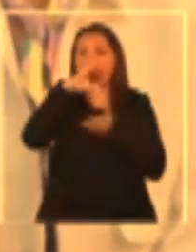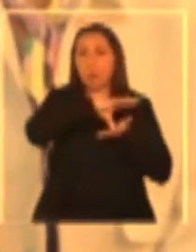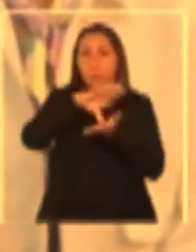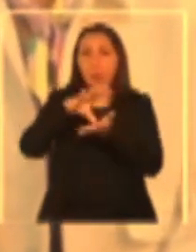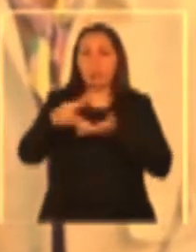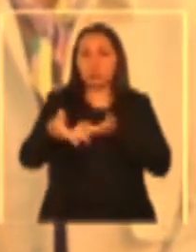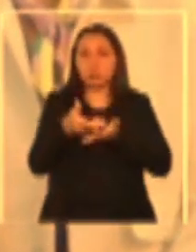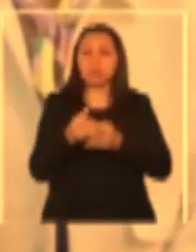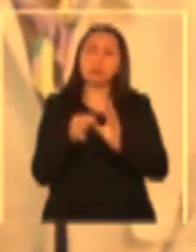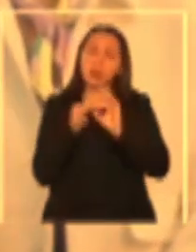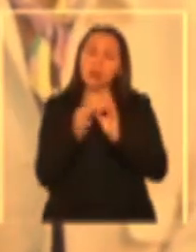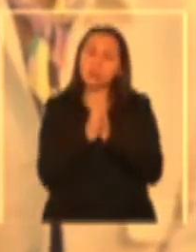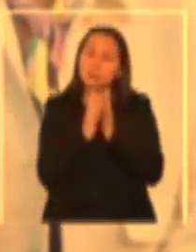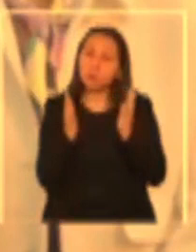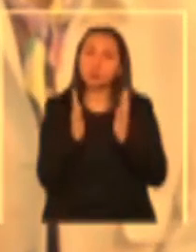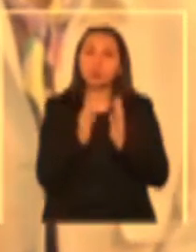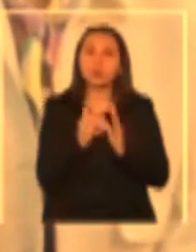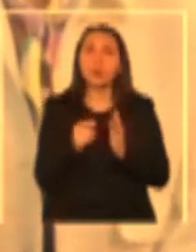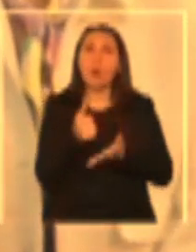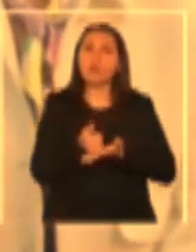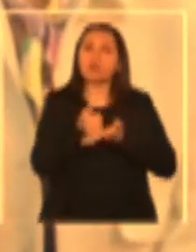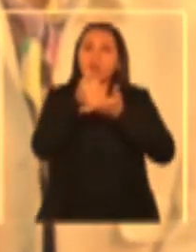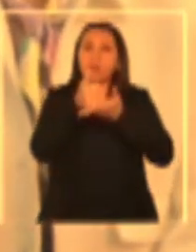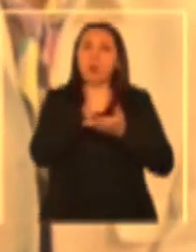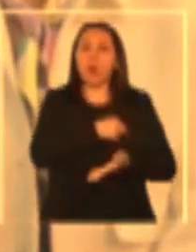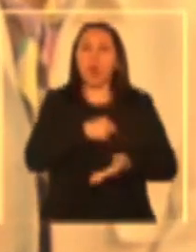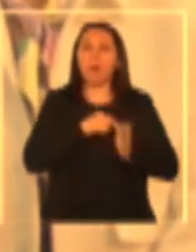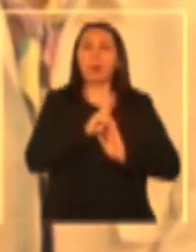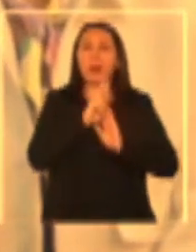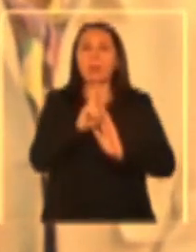bilaterales y les agradezco profundamente porque han dejado en alto el nombre de nuestro país ante la comunidad internacional.